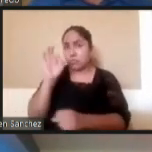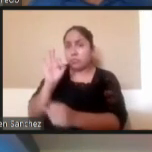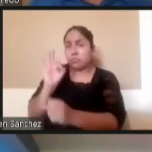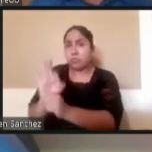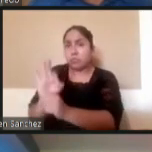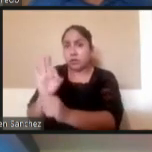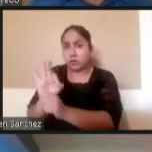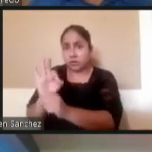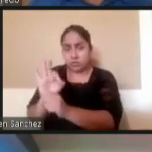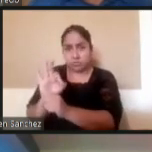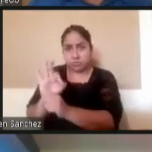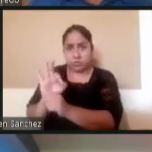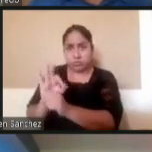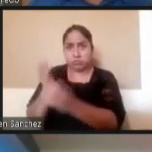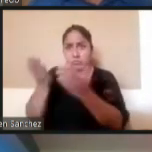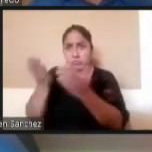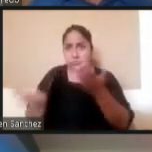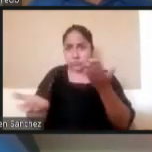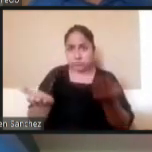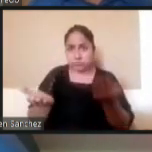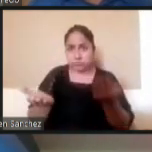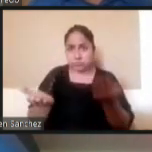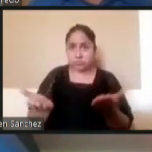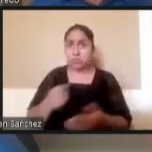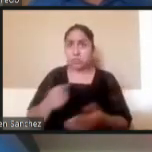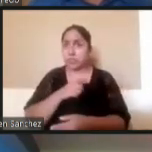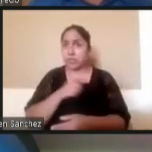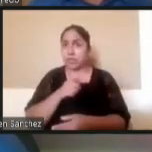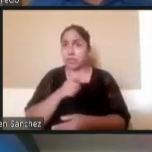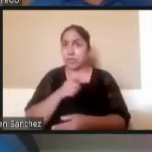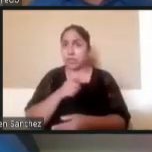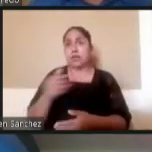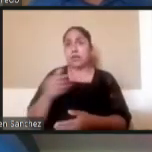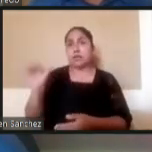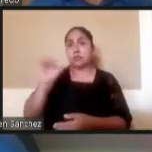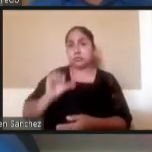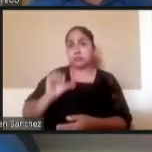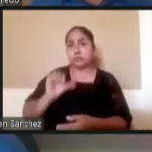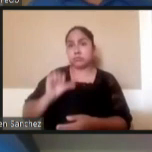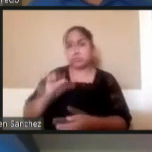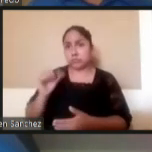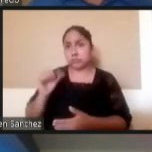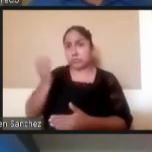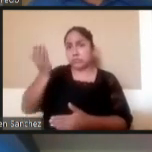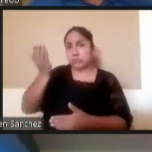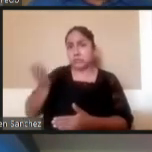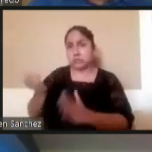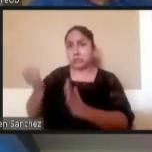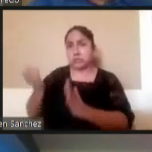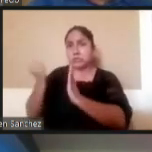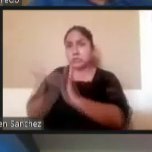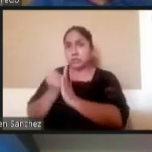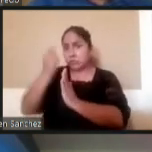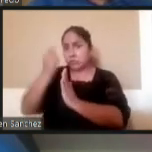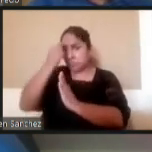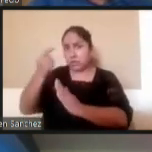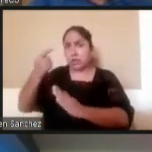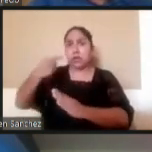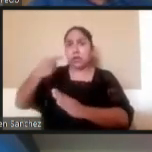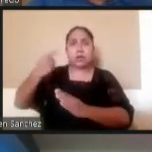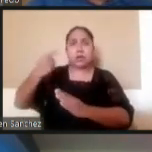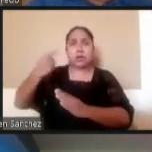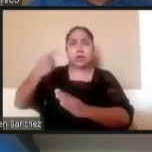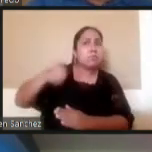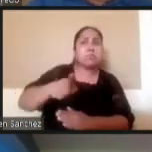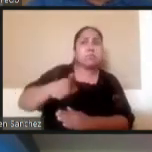resultan correspondientes. Tercero, se autoriza al ciudadano presidente municipal a fin de que instruya a quien corresponda para que